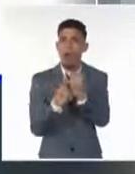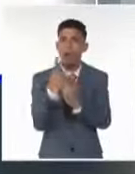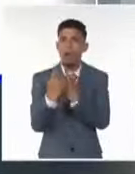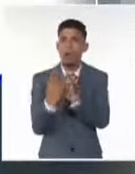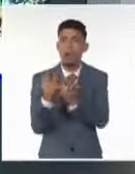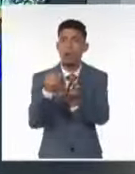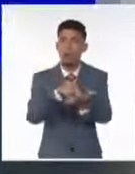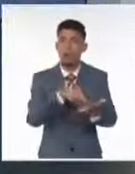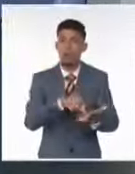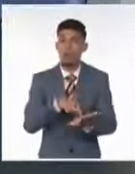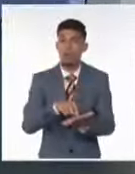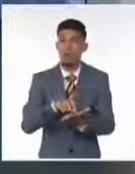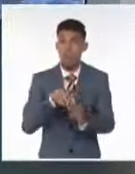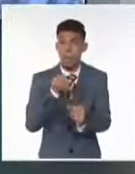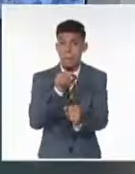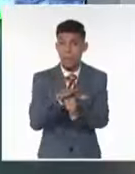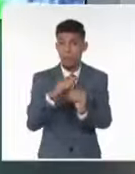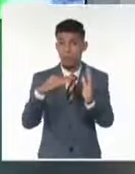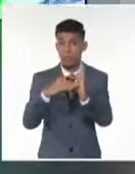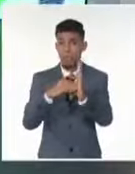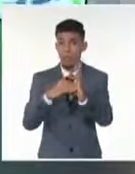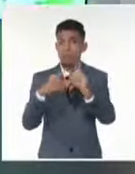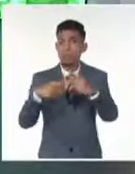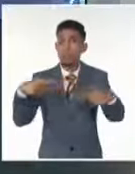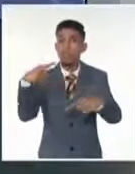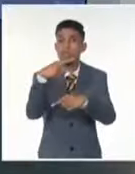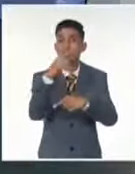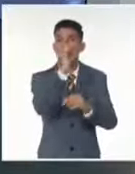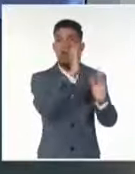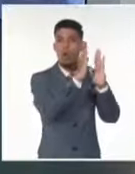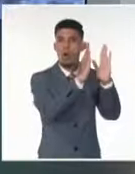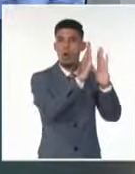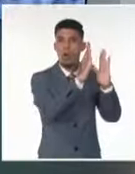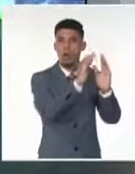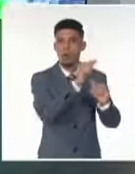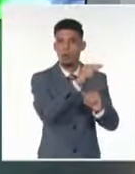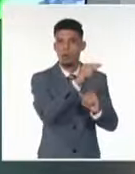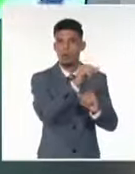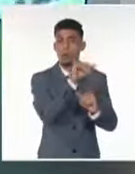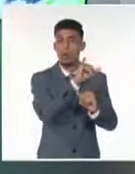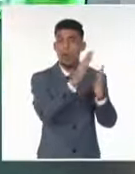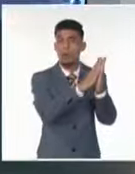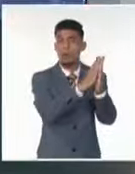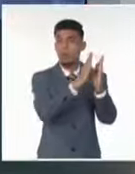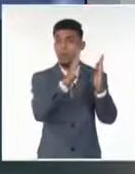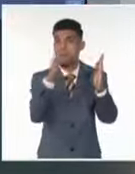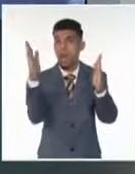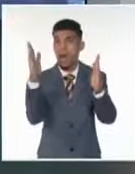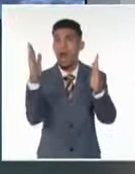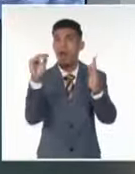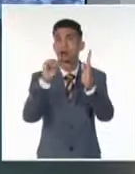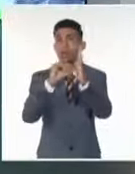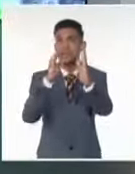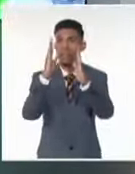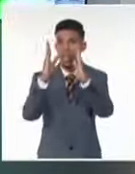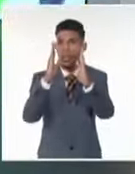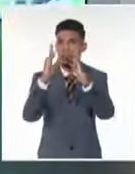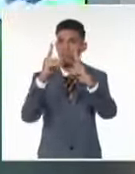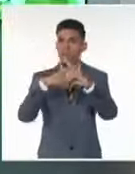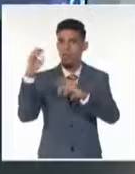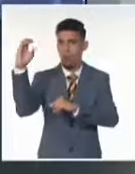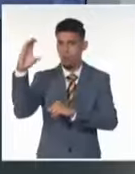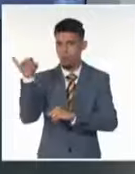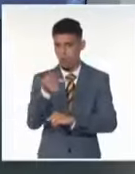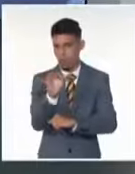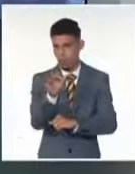desde primeras horas de la tarde, sobre todo en la parte oriental del país, extendiéndose a gran parte de la zona del interior y la costa norte de estas regiones. Les